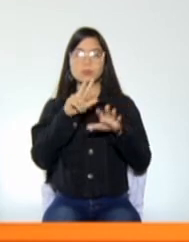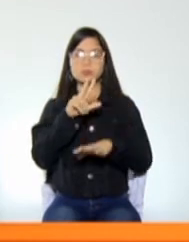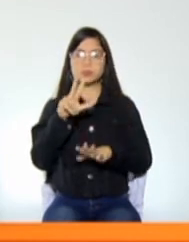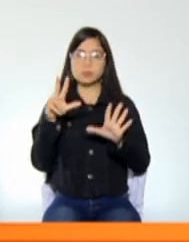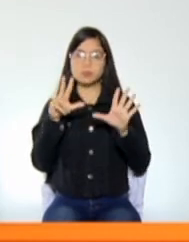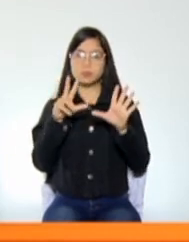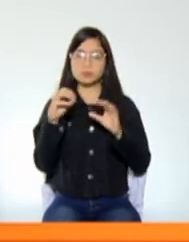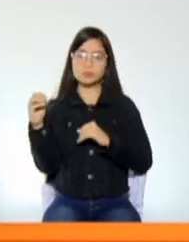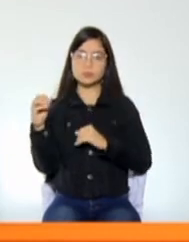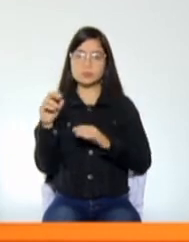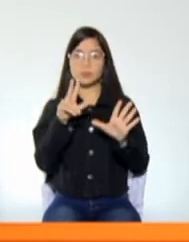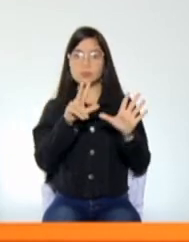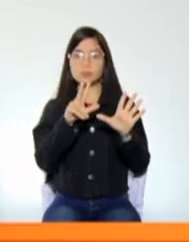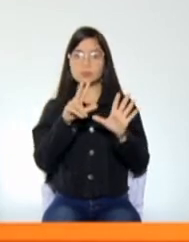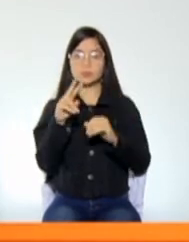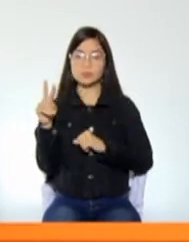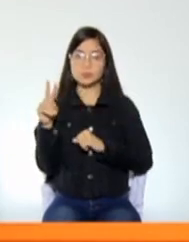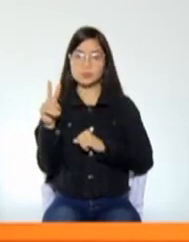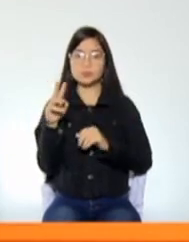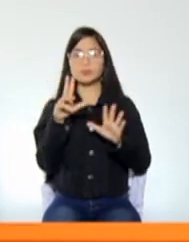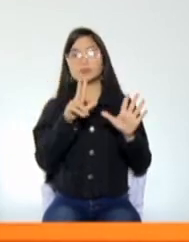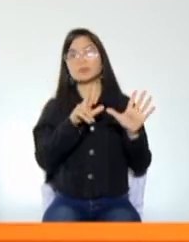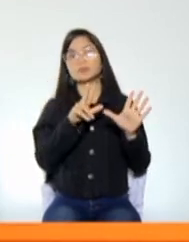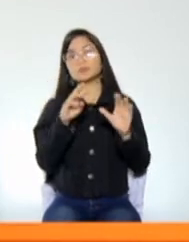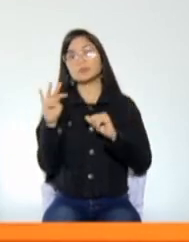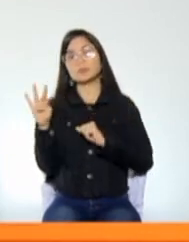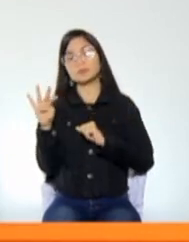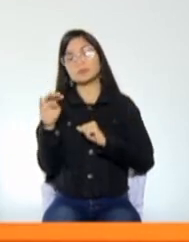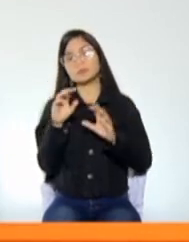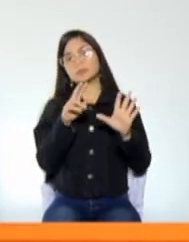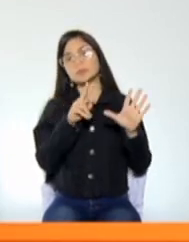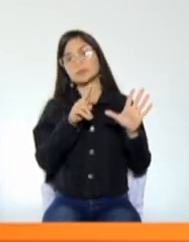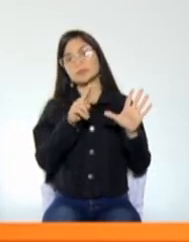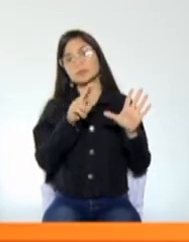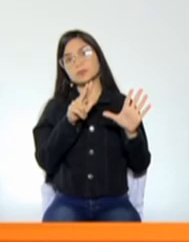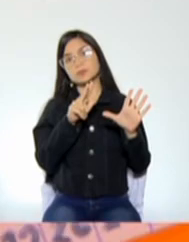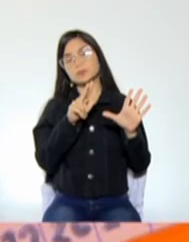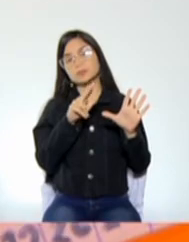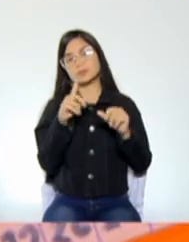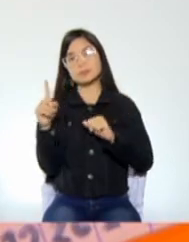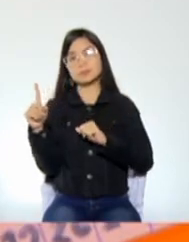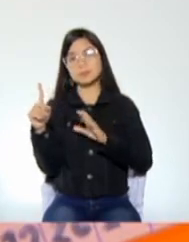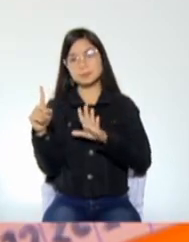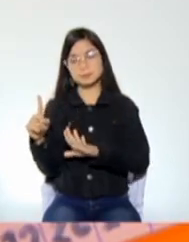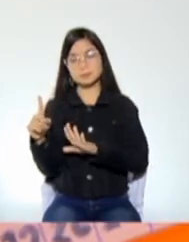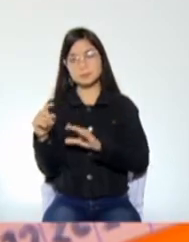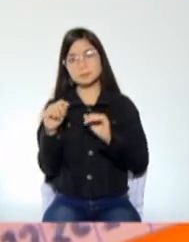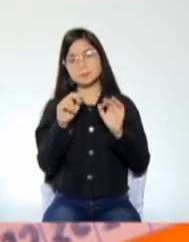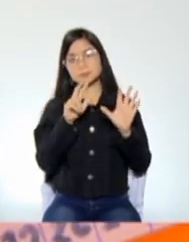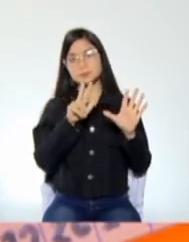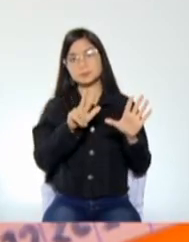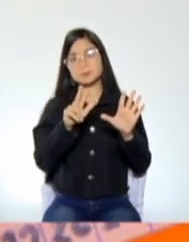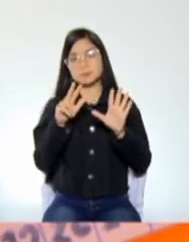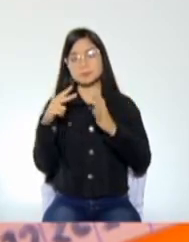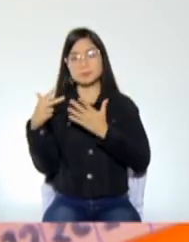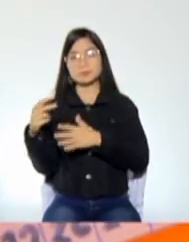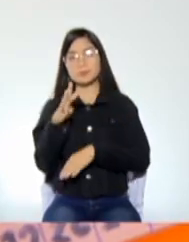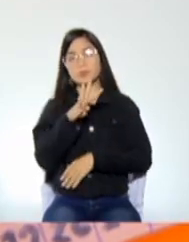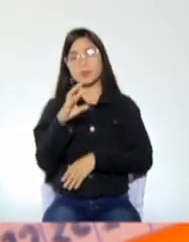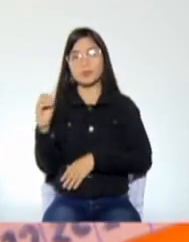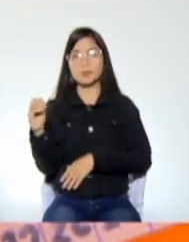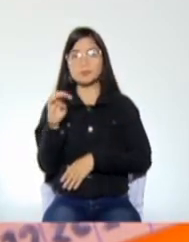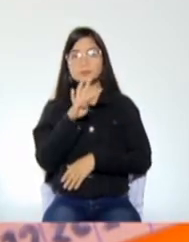82, 84, 86, 88, 90, 92,